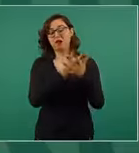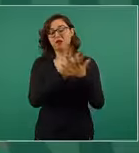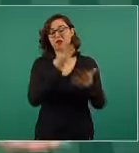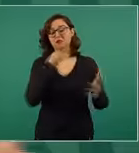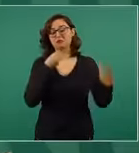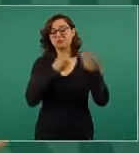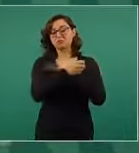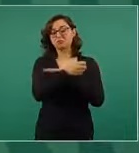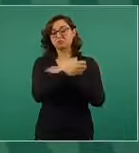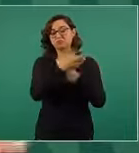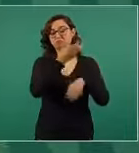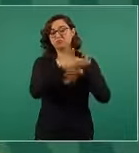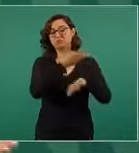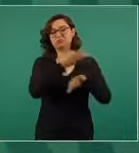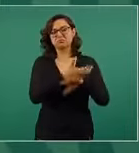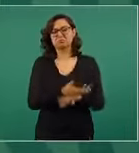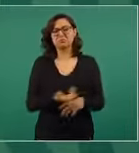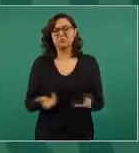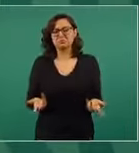¿Ya para qué?